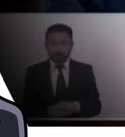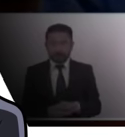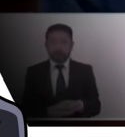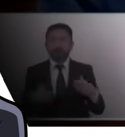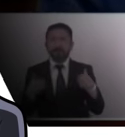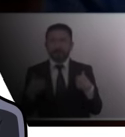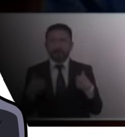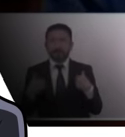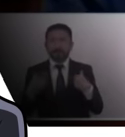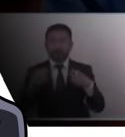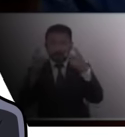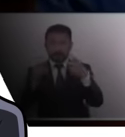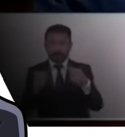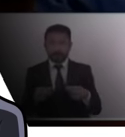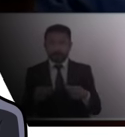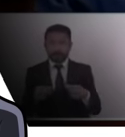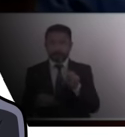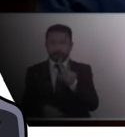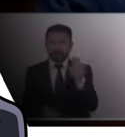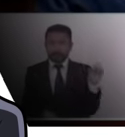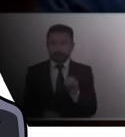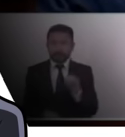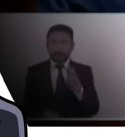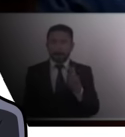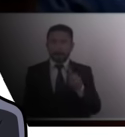tiene una brecha presupuestaria de un poco más del 3%.